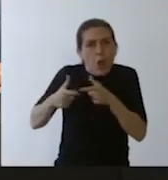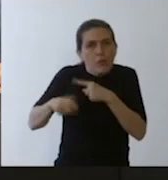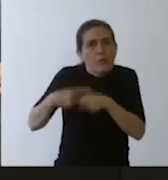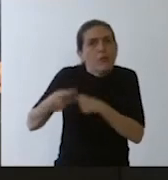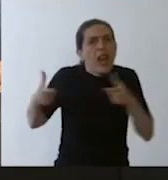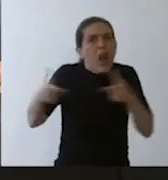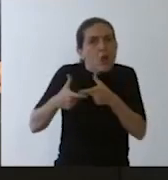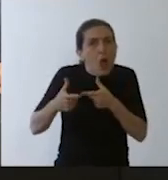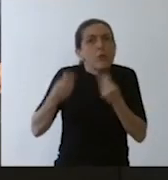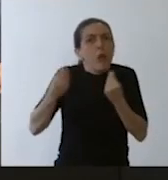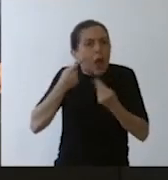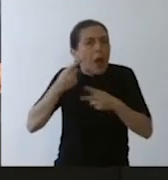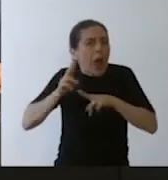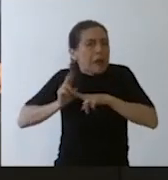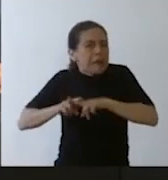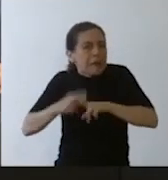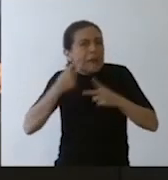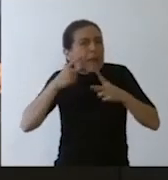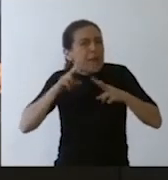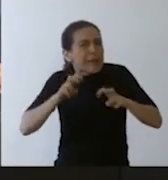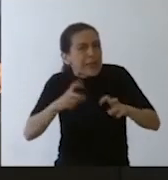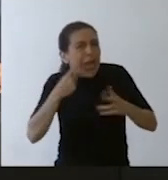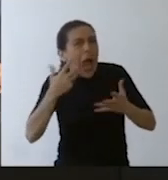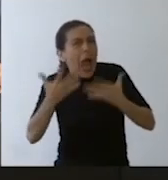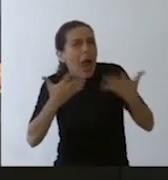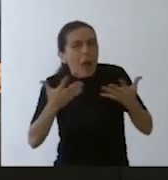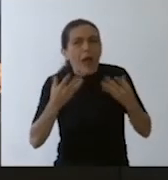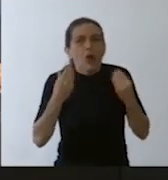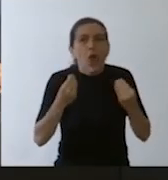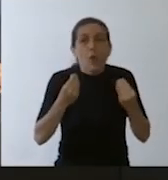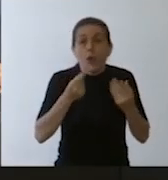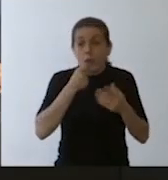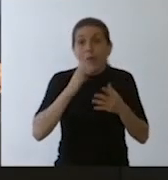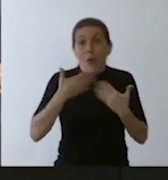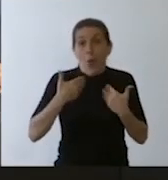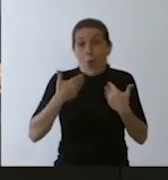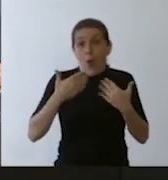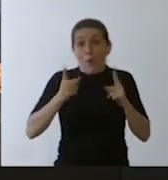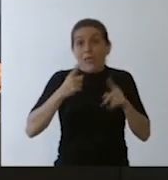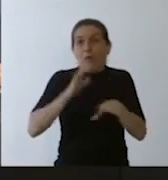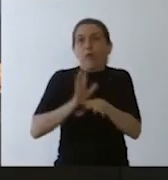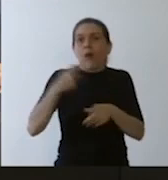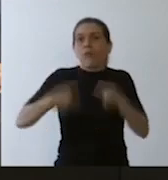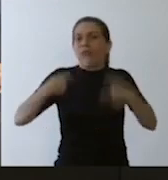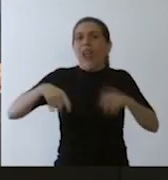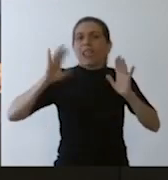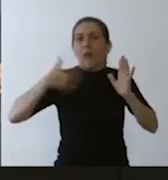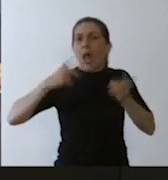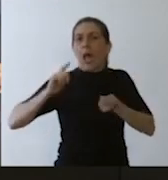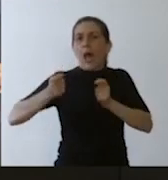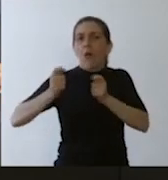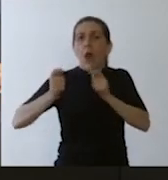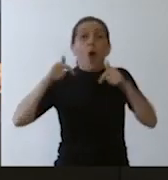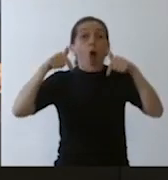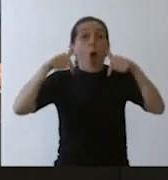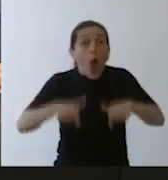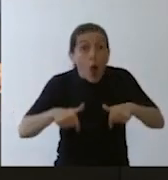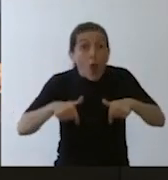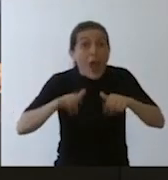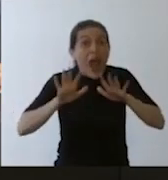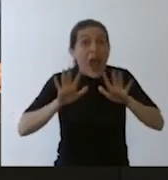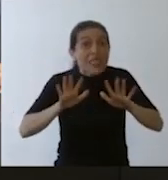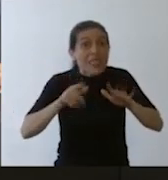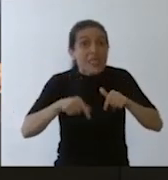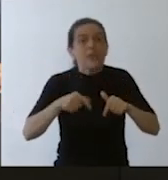va evaluando situaciones. Entonces, con el dinamismo que tiene que quedar claro, hoy no parece